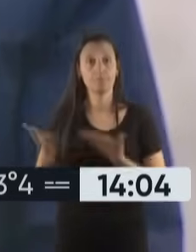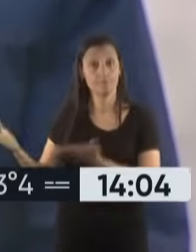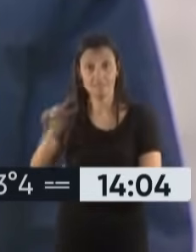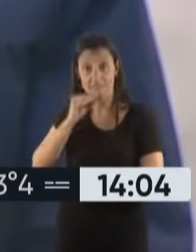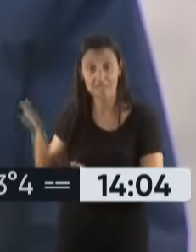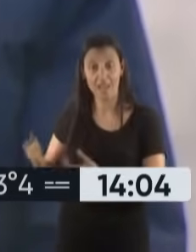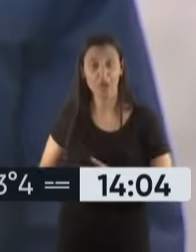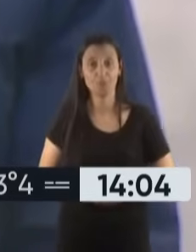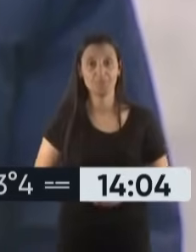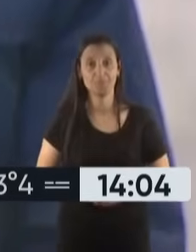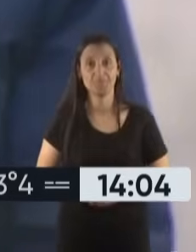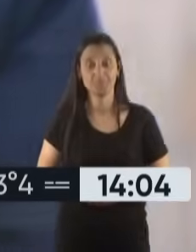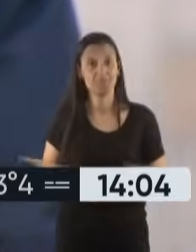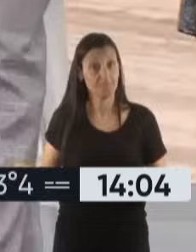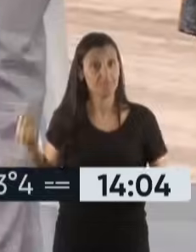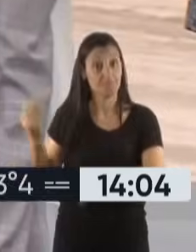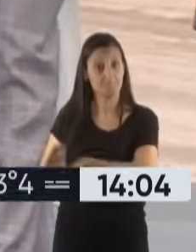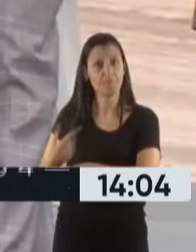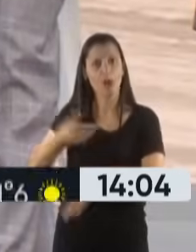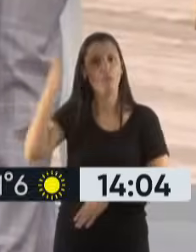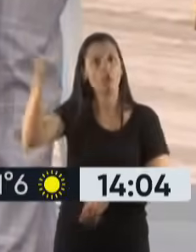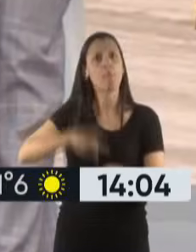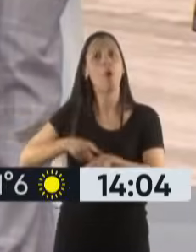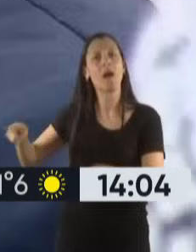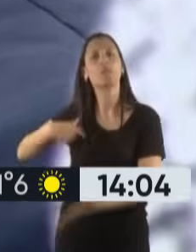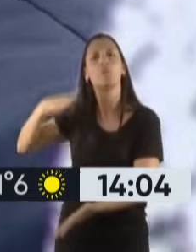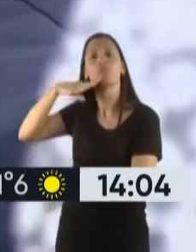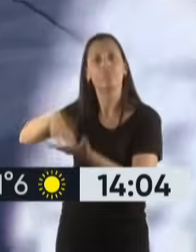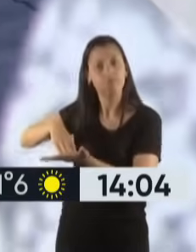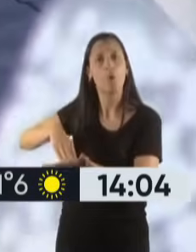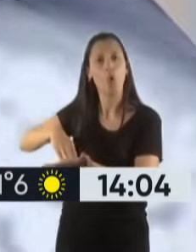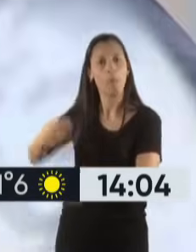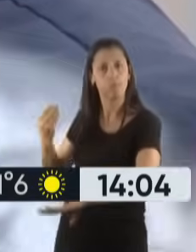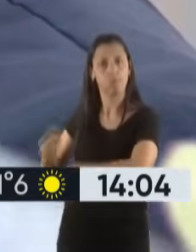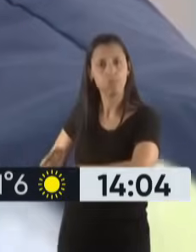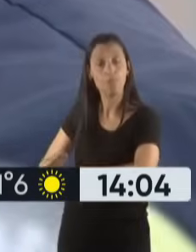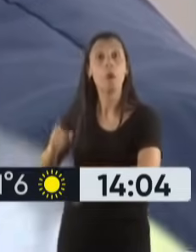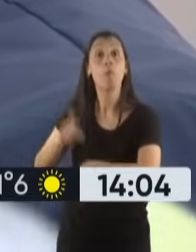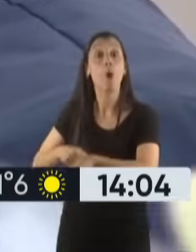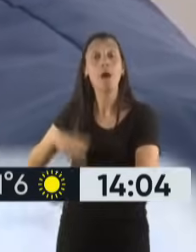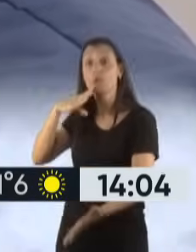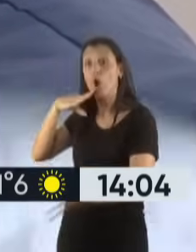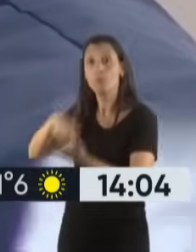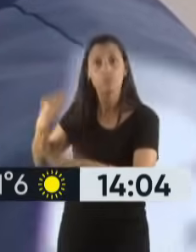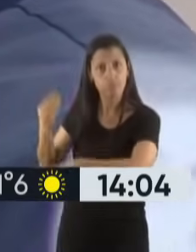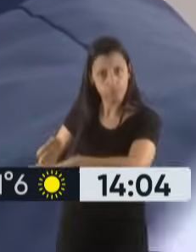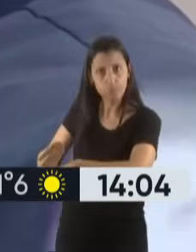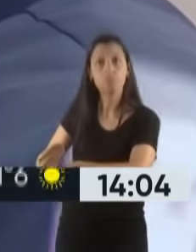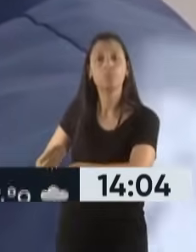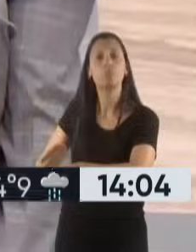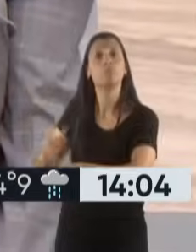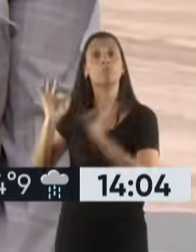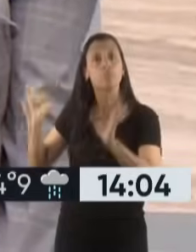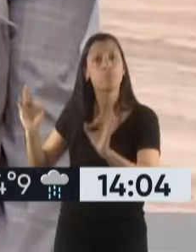Sergio. Y fui a su juramento. Y después que juró, fundimos en